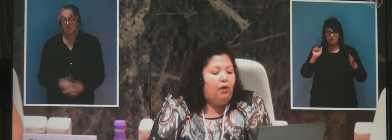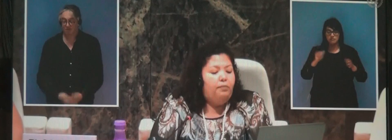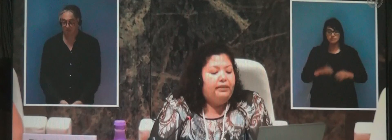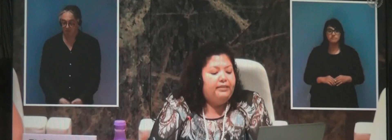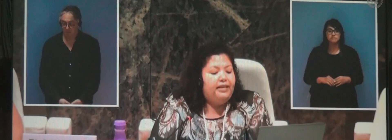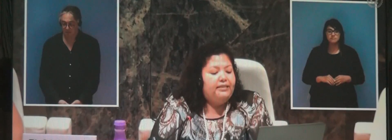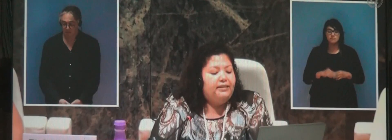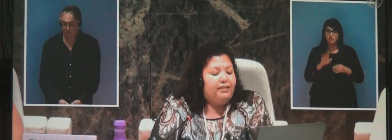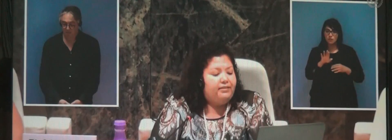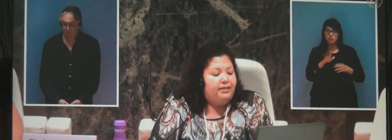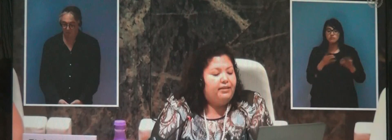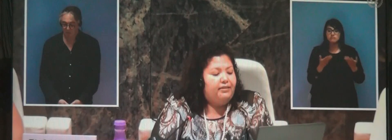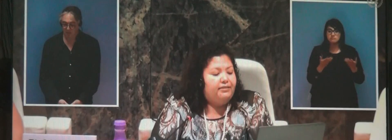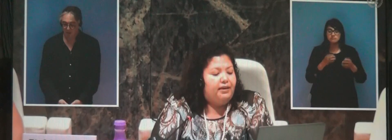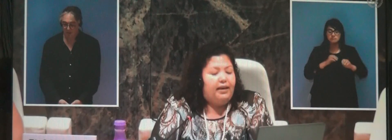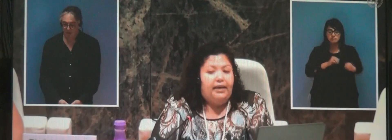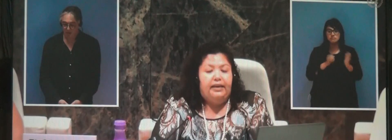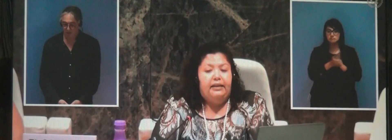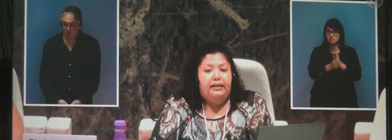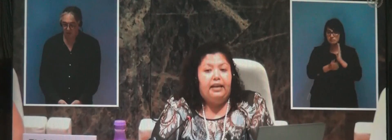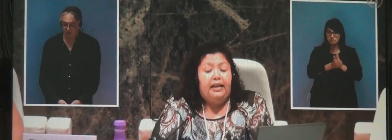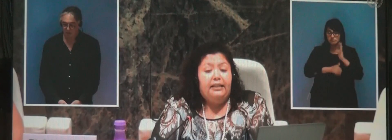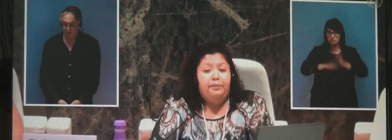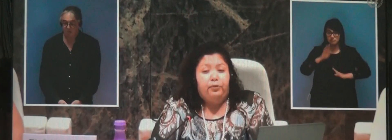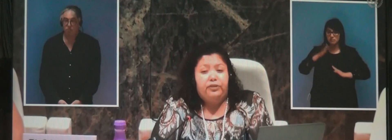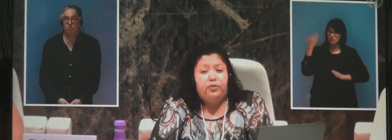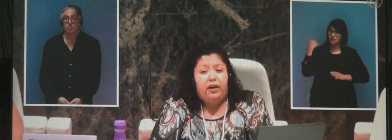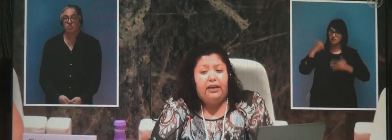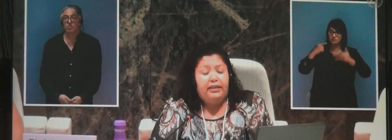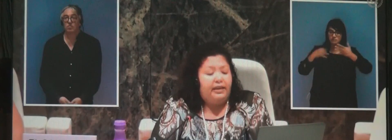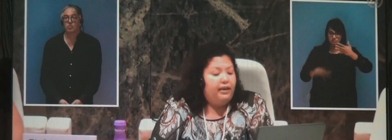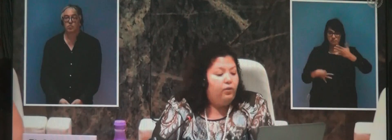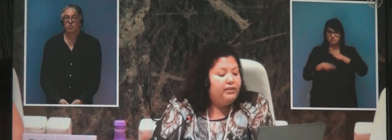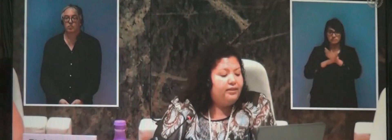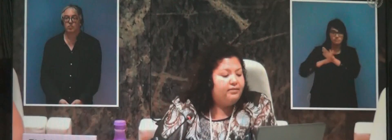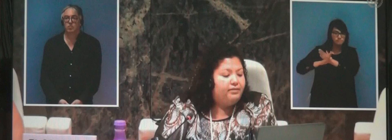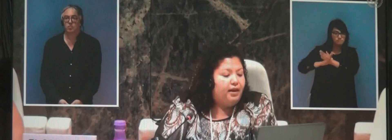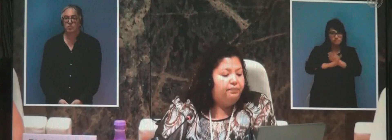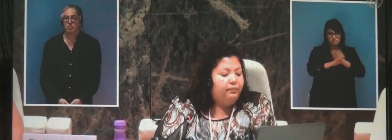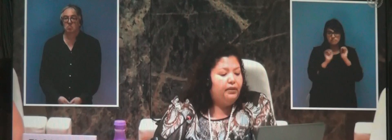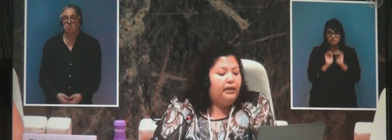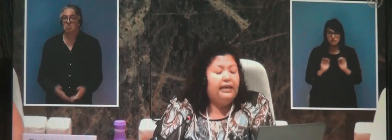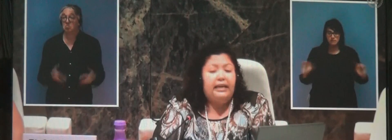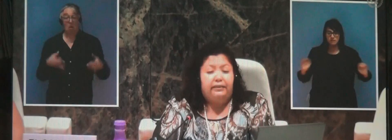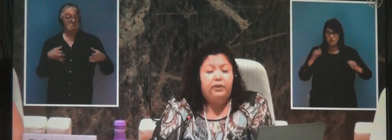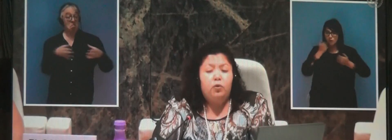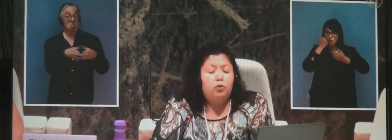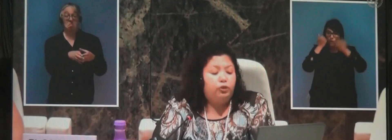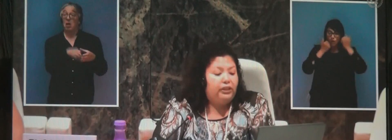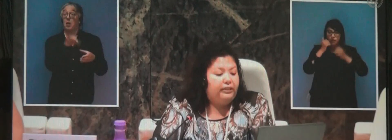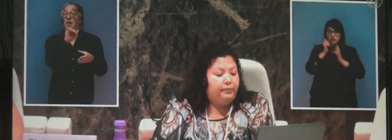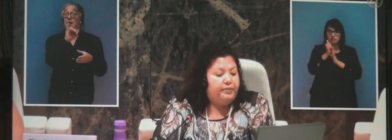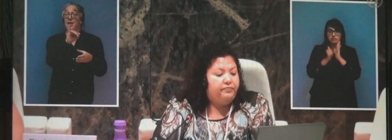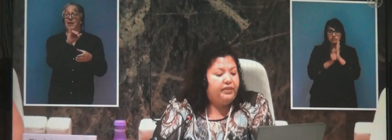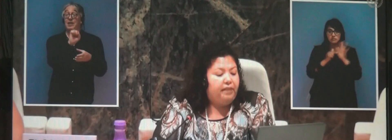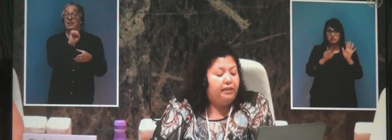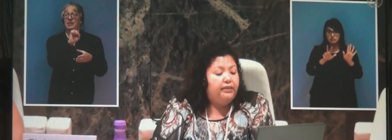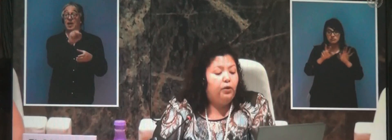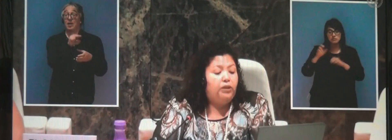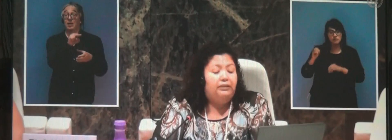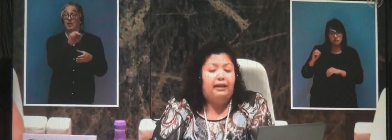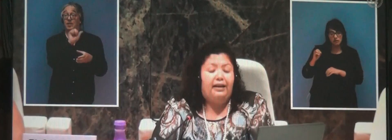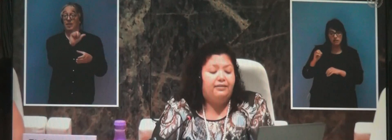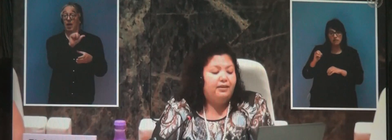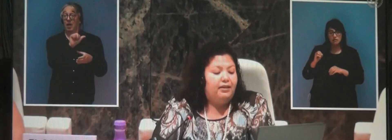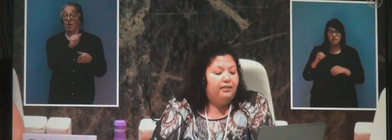según las competencias establecidas en la Ley de Protección a la Niñez y Adolescencia, en el artículo 80 específicamente